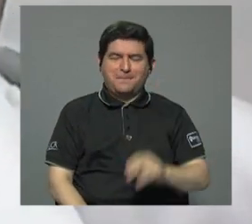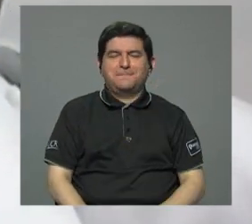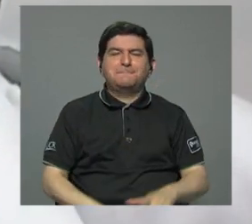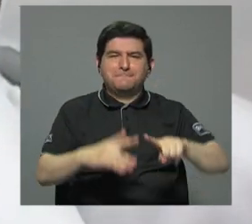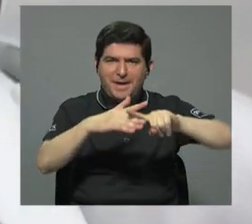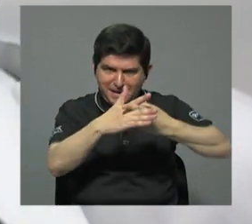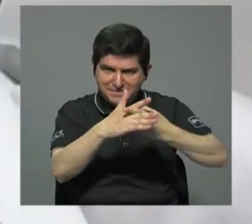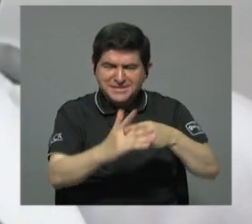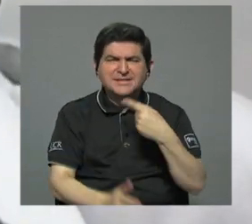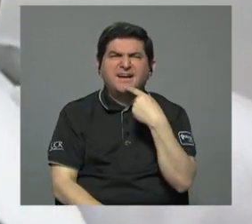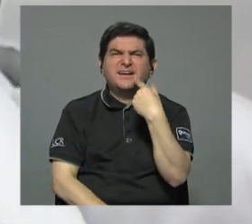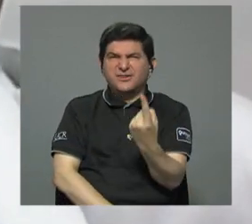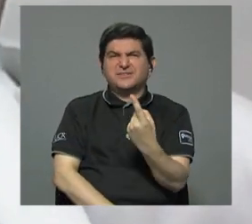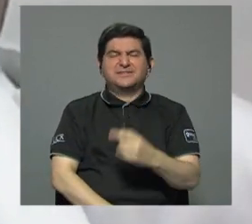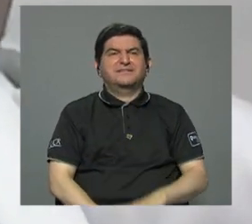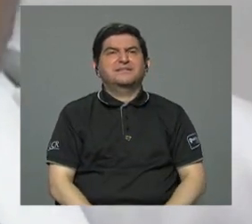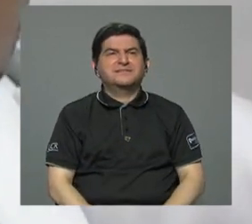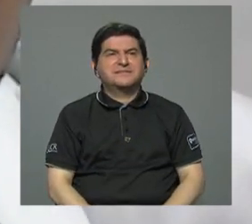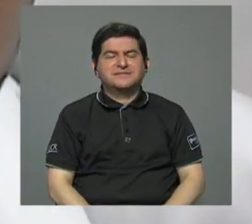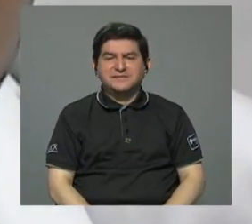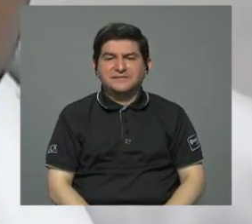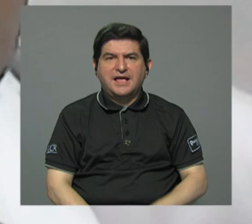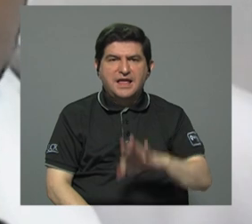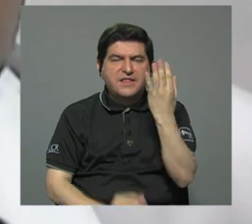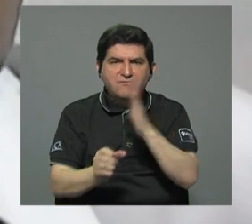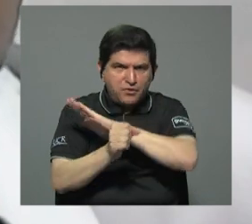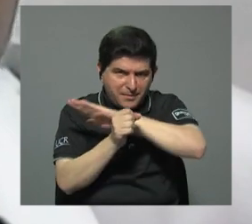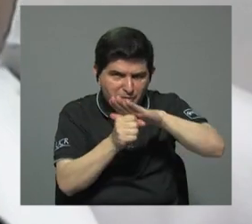Comencemos como por lo que dice, veámoslo por algo integral.